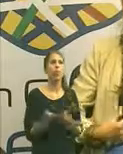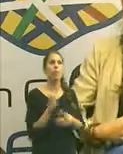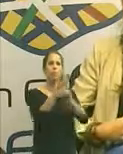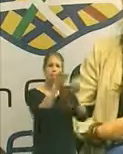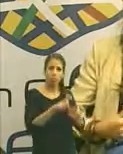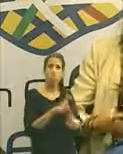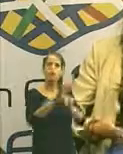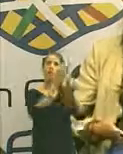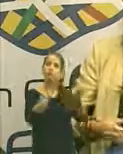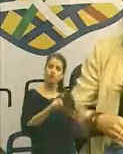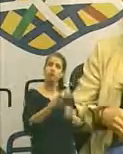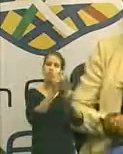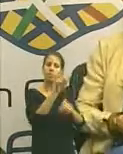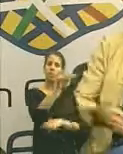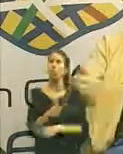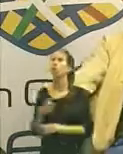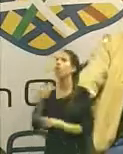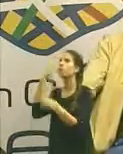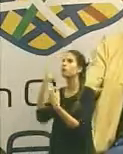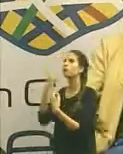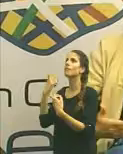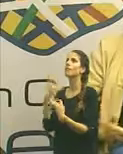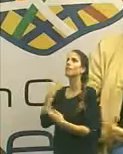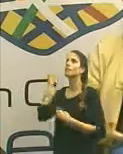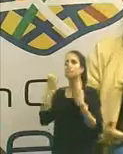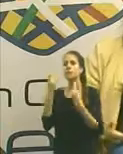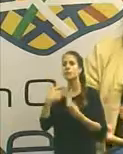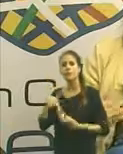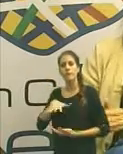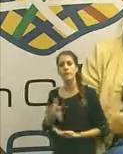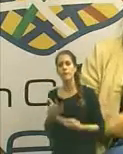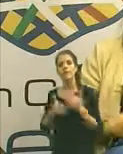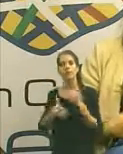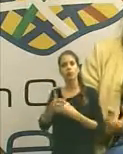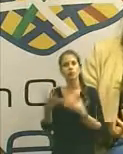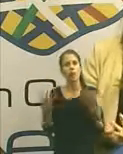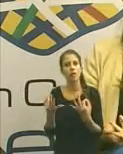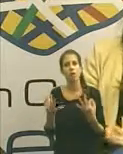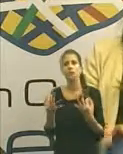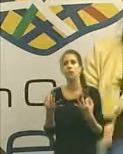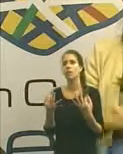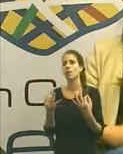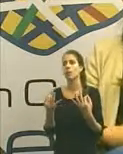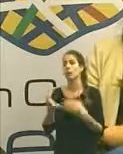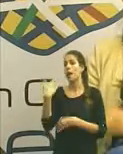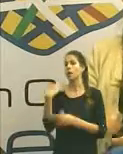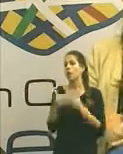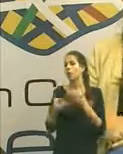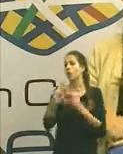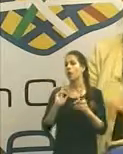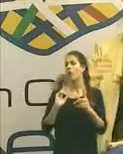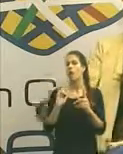conciencia de dónde está y de dónde hasta dónde quiere llegar y qué ha sido lo que no le ha permitido anteriormente